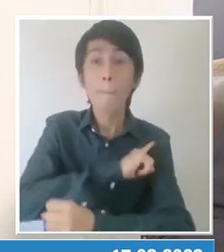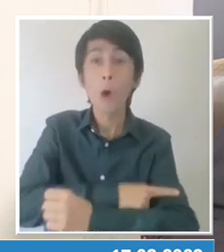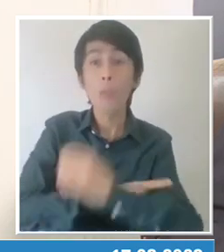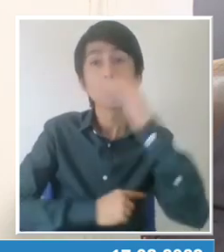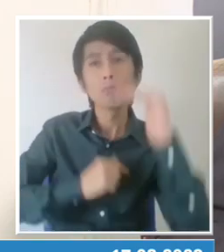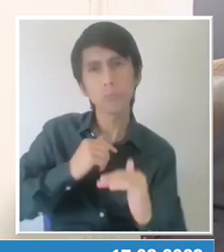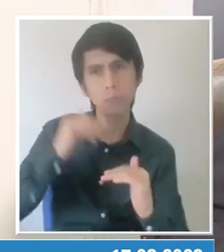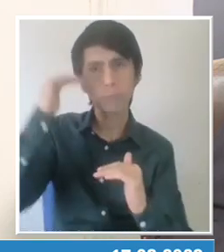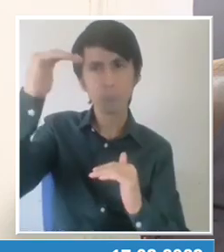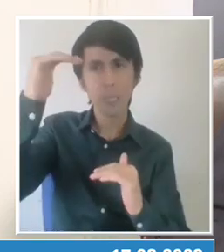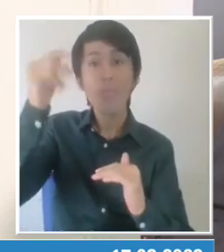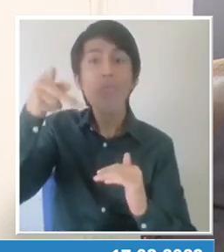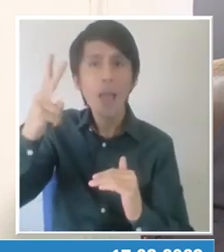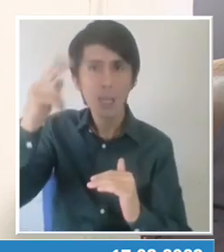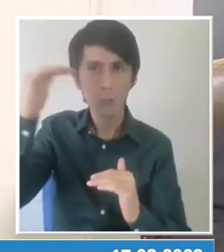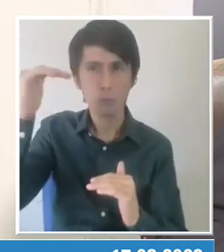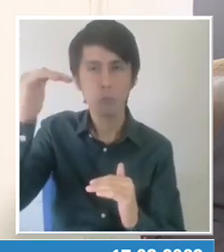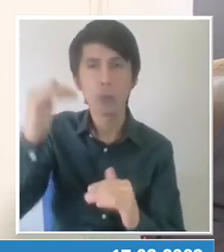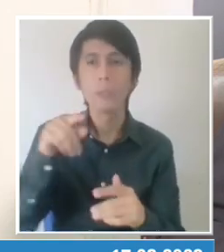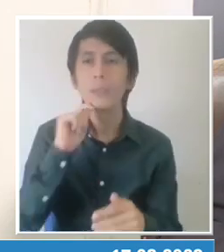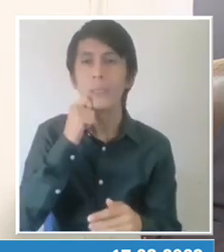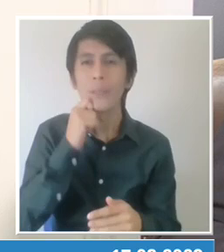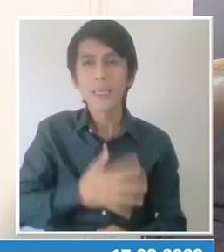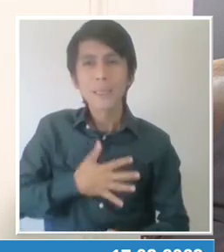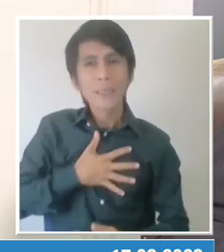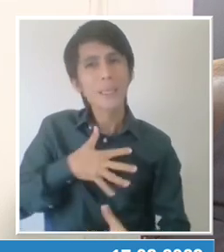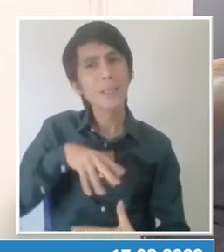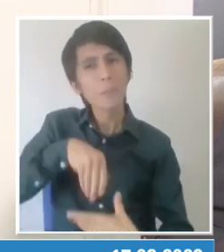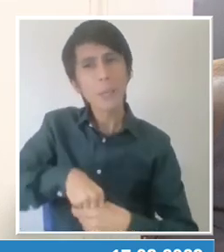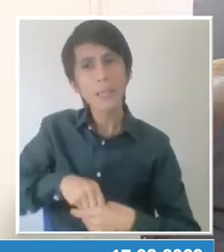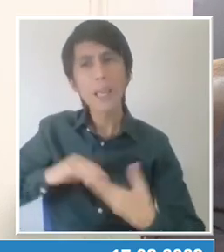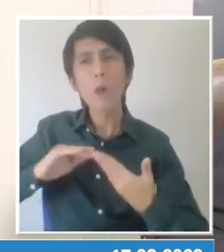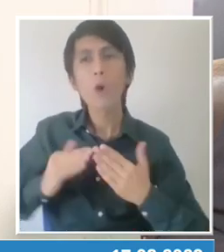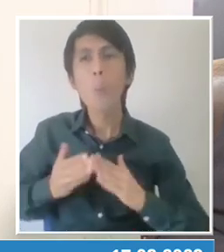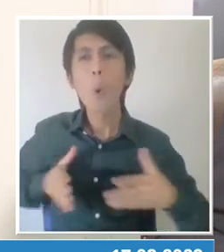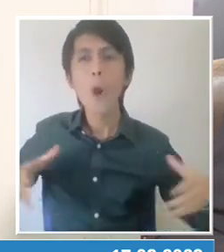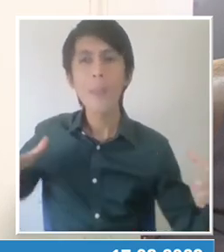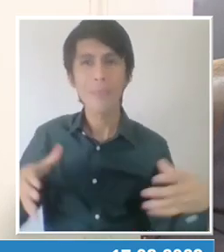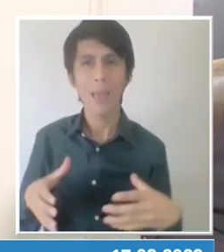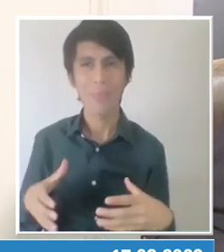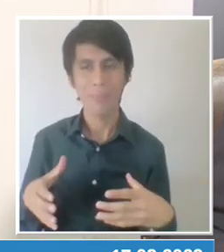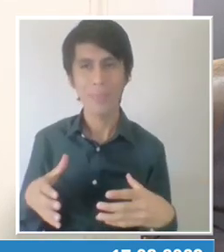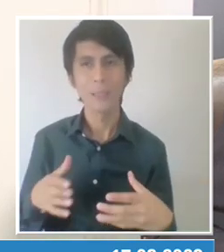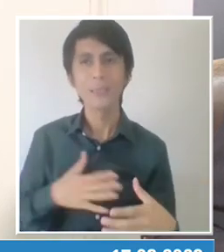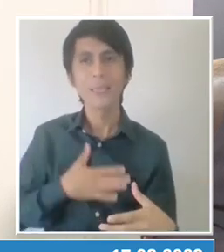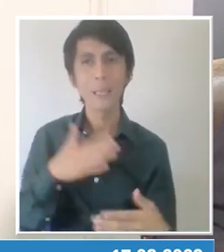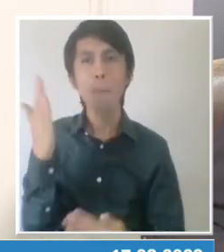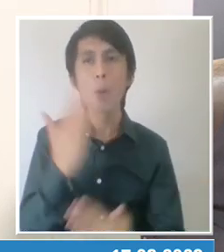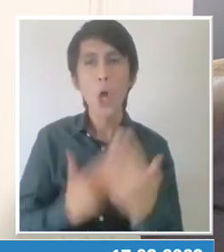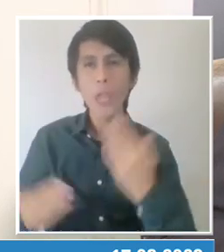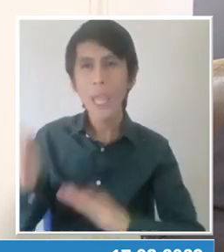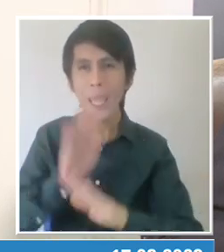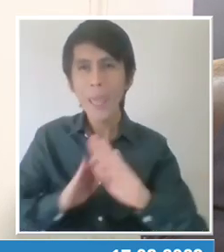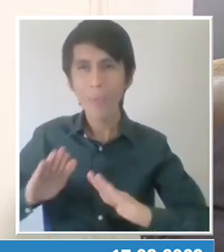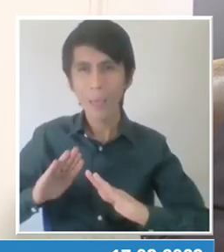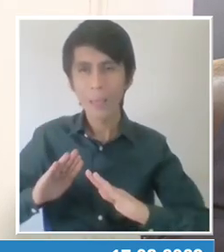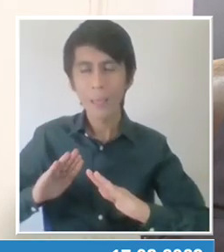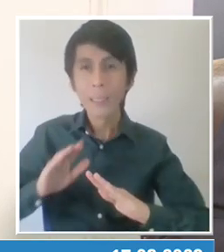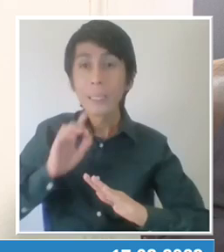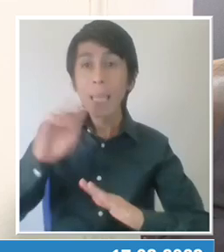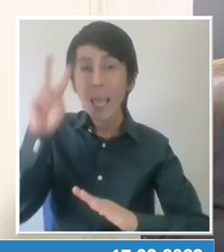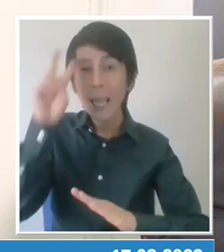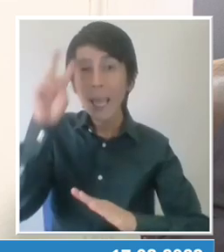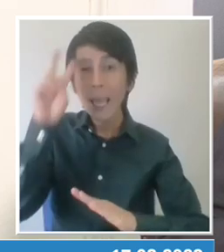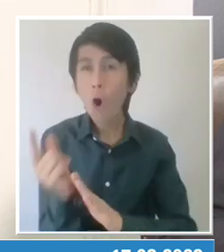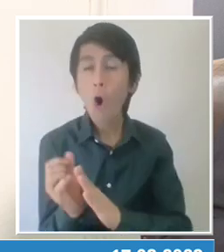una comunidad que está protegida, amparada y servida por este órgano que es creado por todos nosotros y mantenido